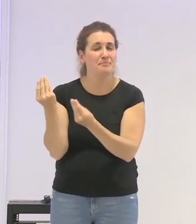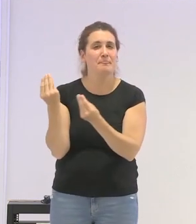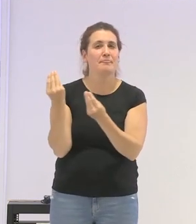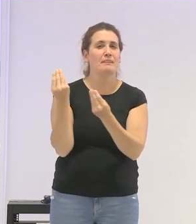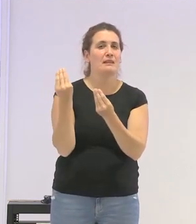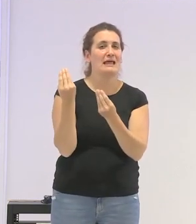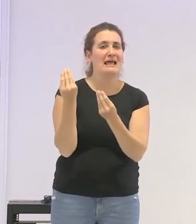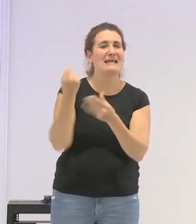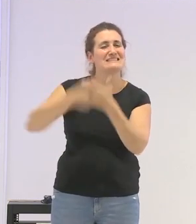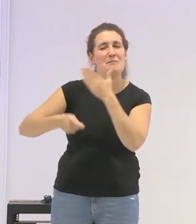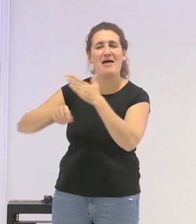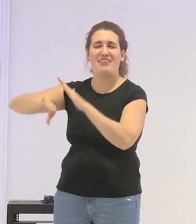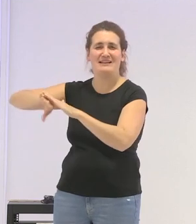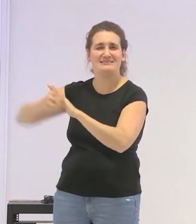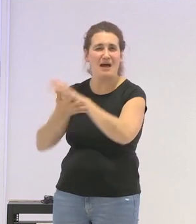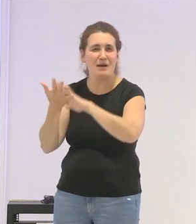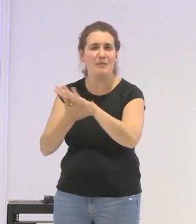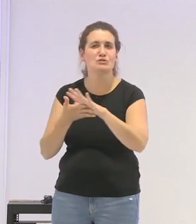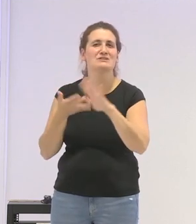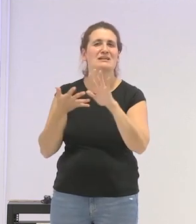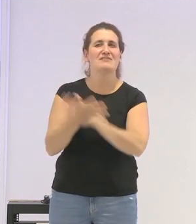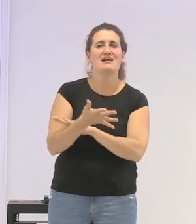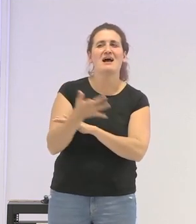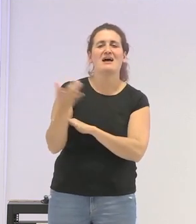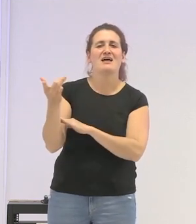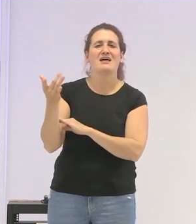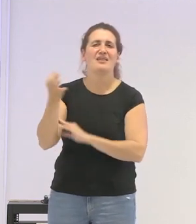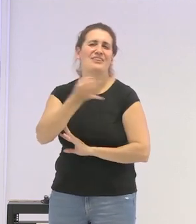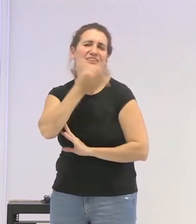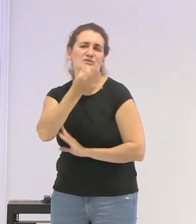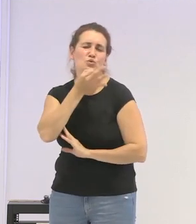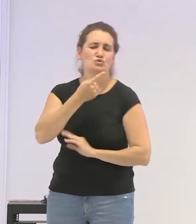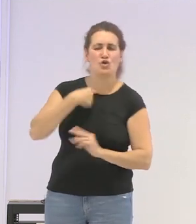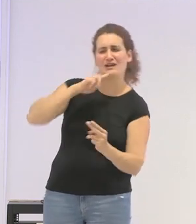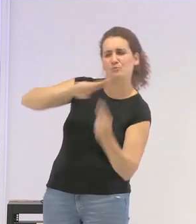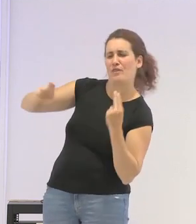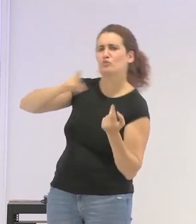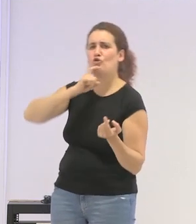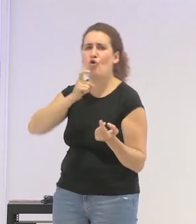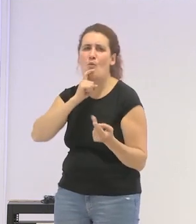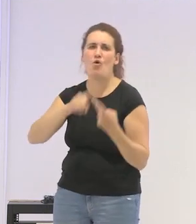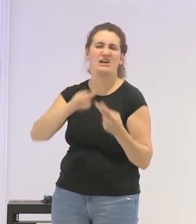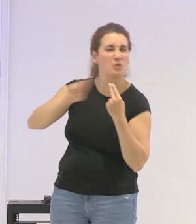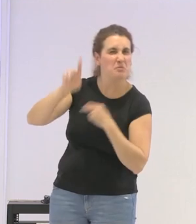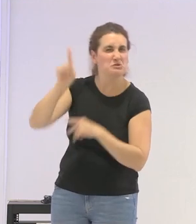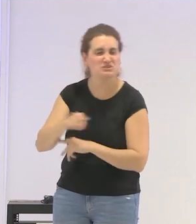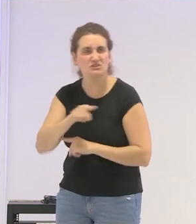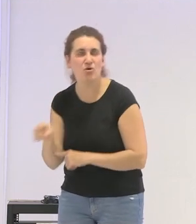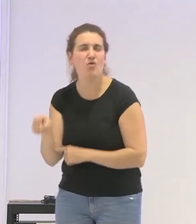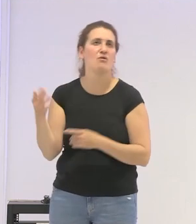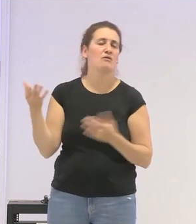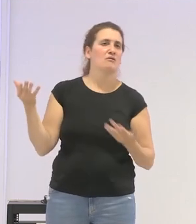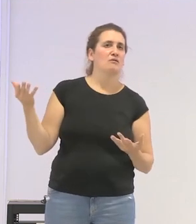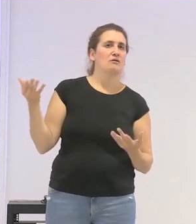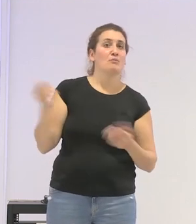la pregunta siempre es, ¿pero qué discurso? ¿Cómo les respondemos? ¿Si les respondemos o no? Y bueno,